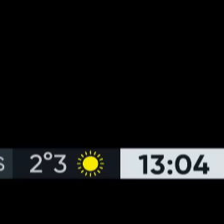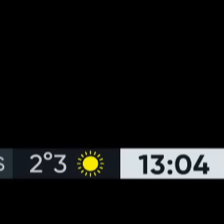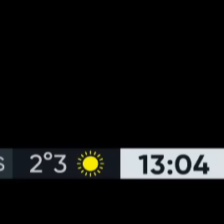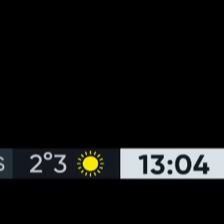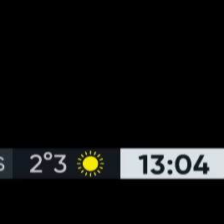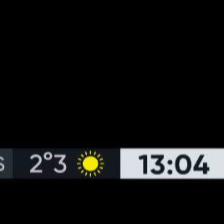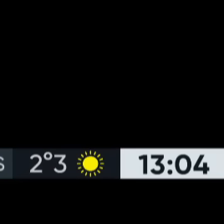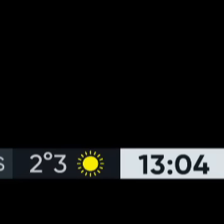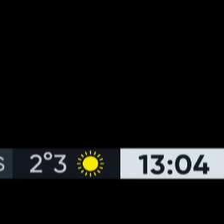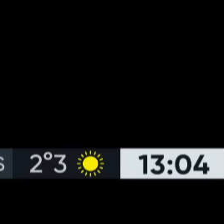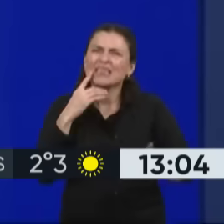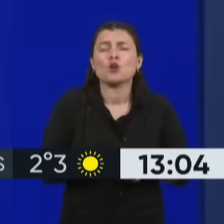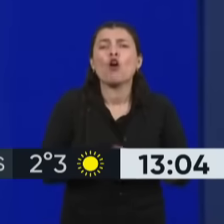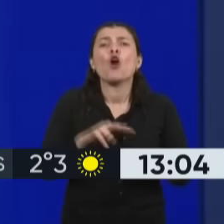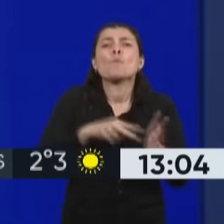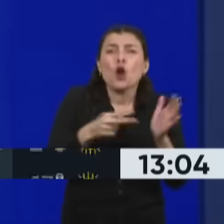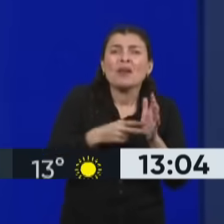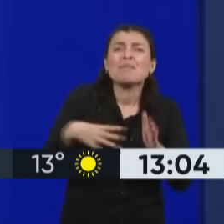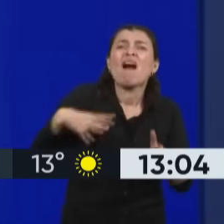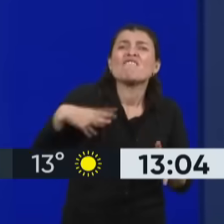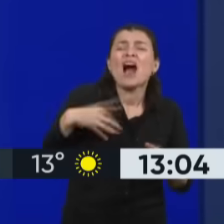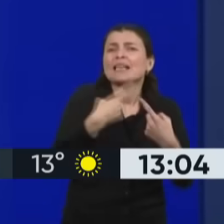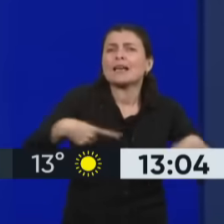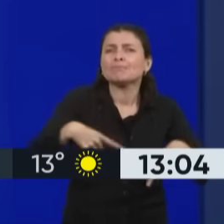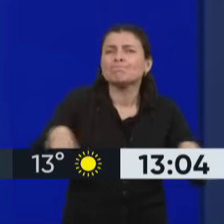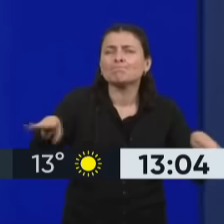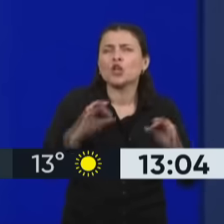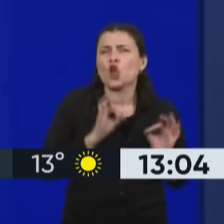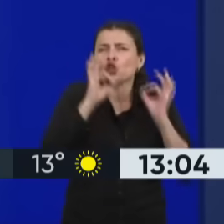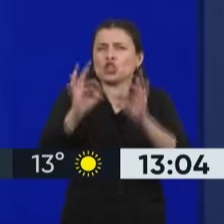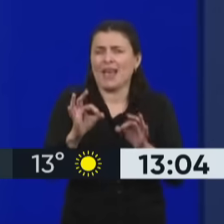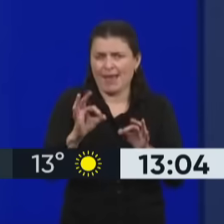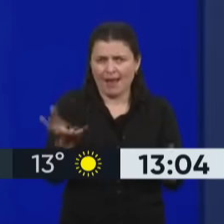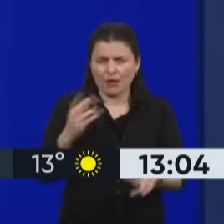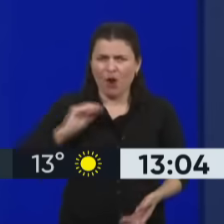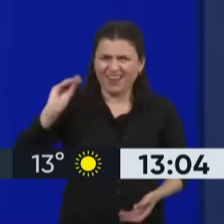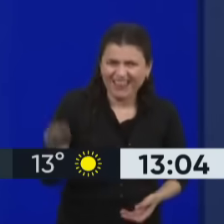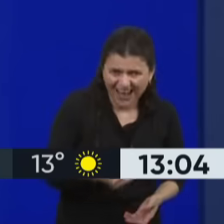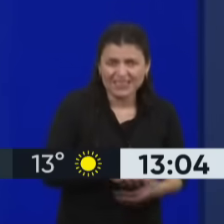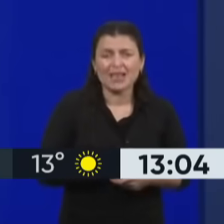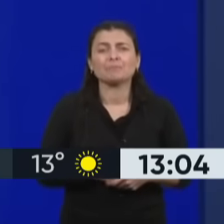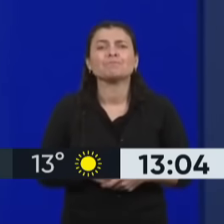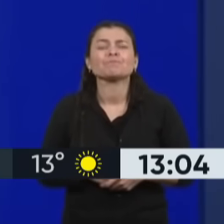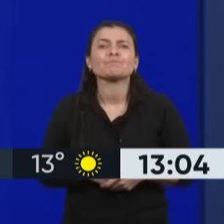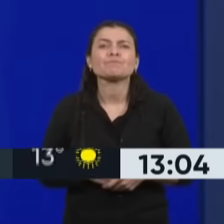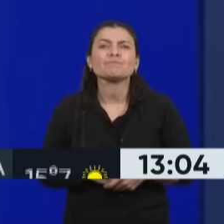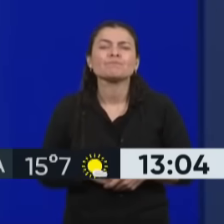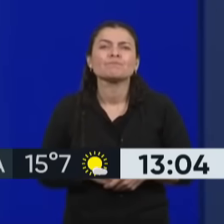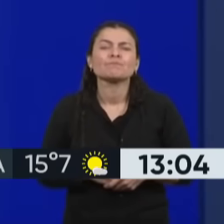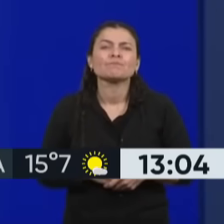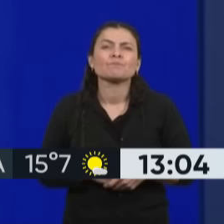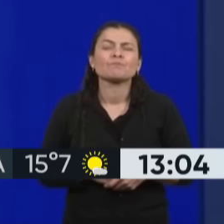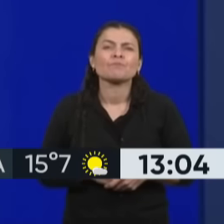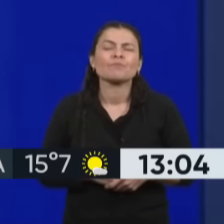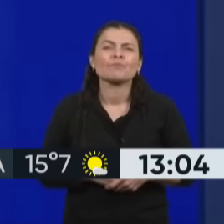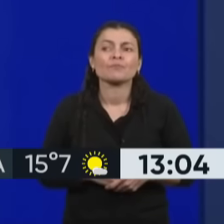déficit tiene más que ver con la diferencia entre el ahorro doméstico y la inversión. Es